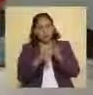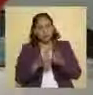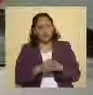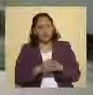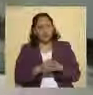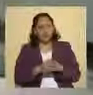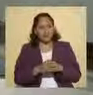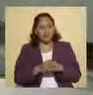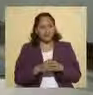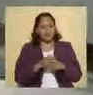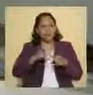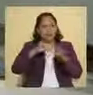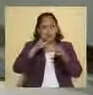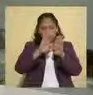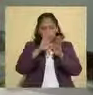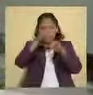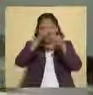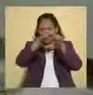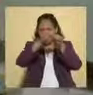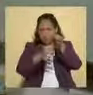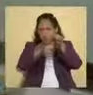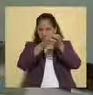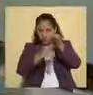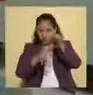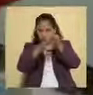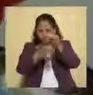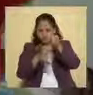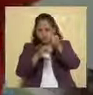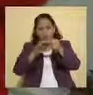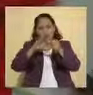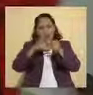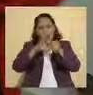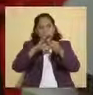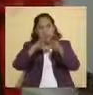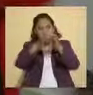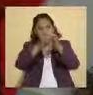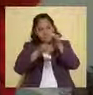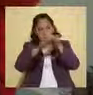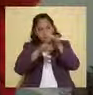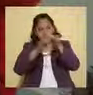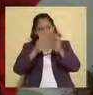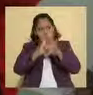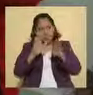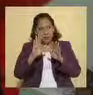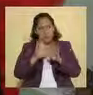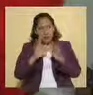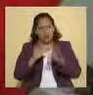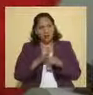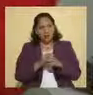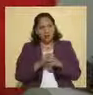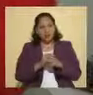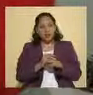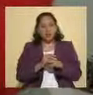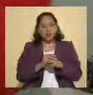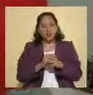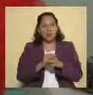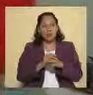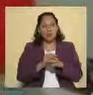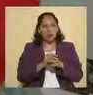cierto Entonces lo podemos empujar todavía un poquito para limpiar la bolsita la apretamos